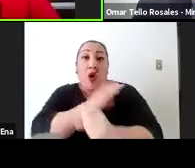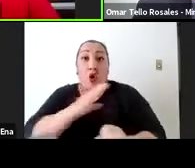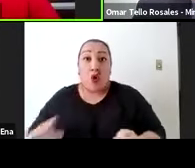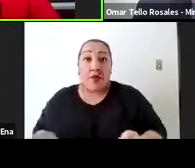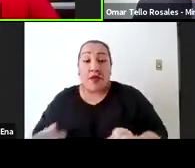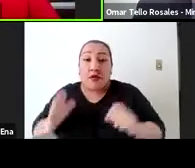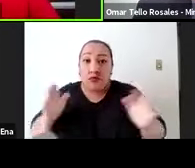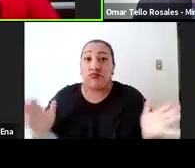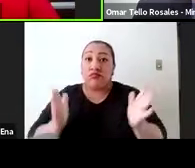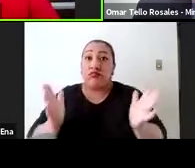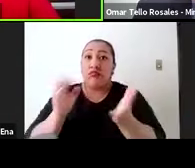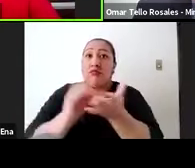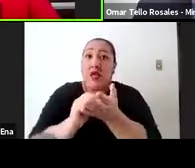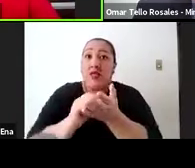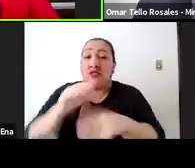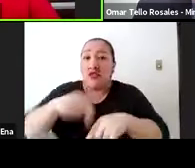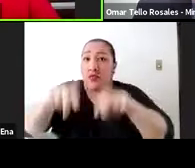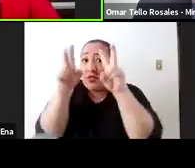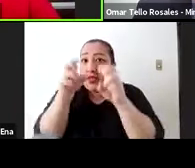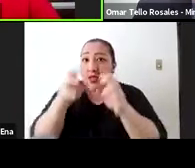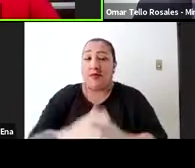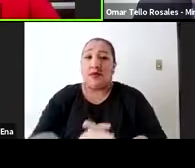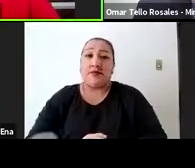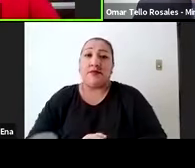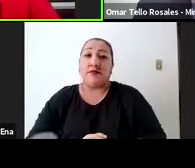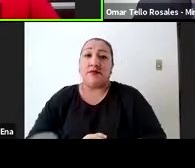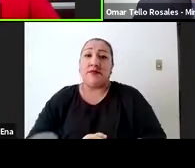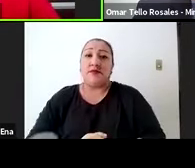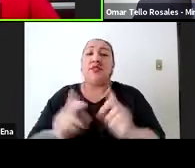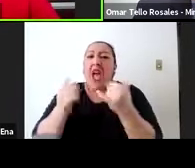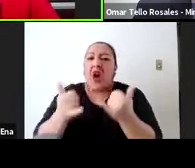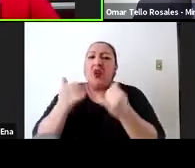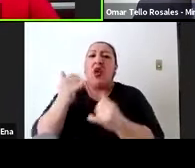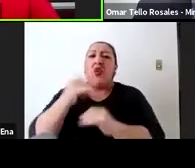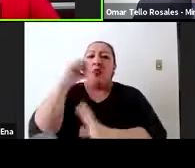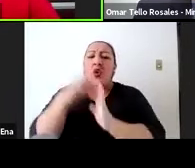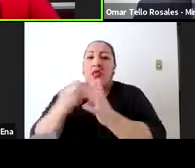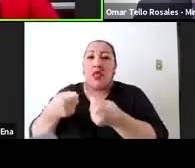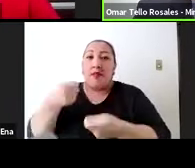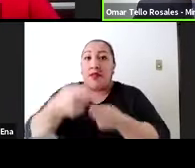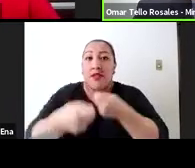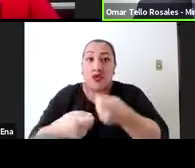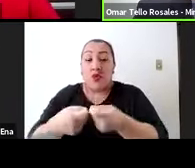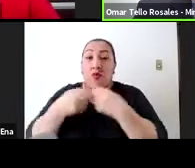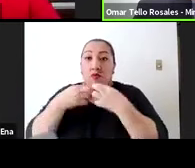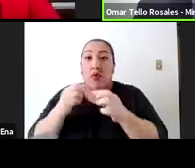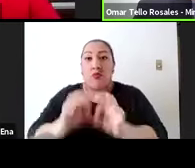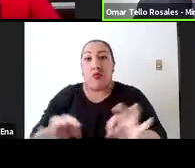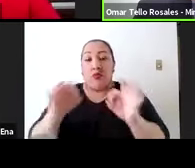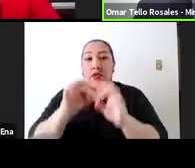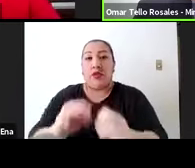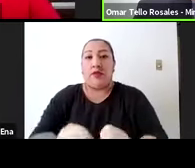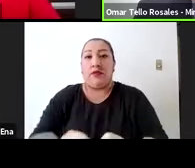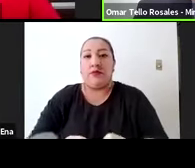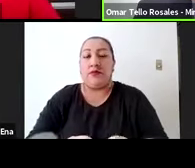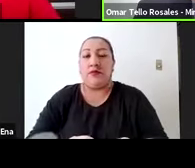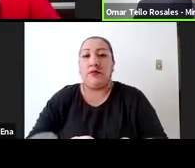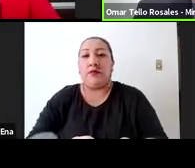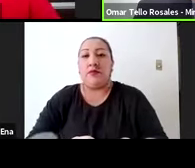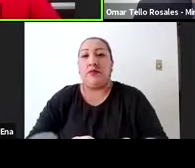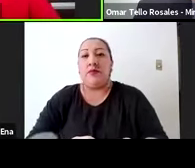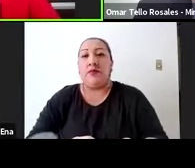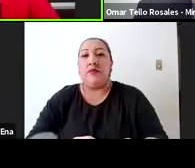fecha en este tema. Actualmente hay un proyecto de inversión pública muy importante con montos considerables